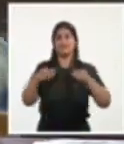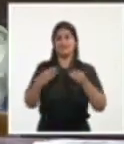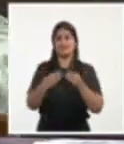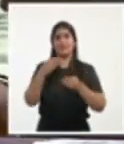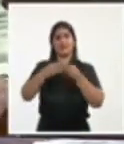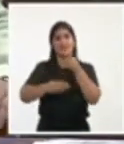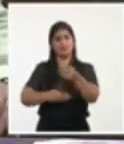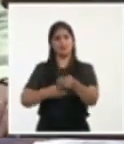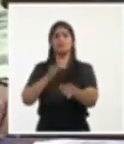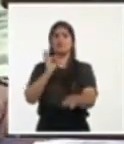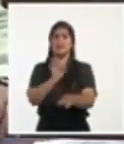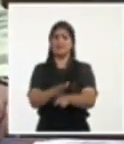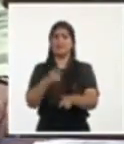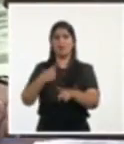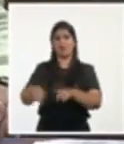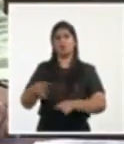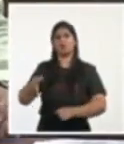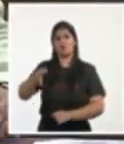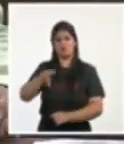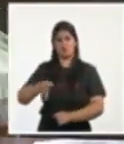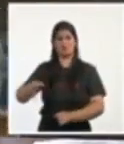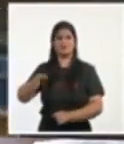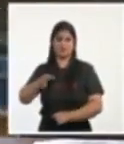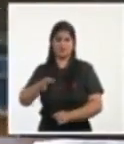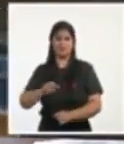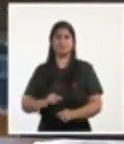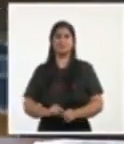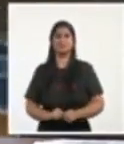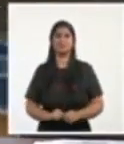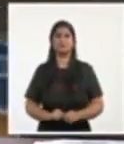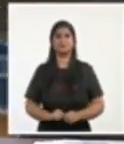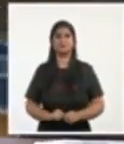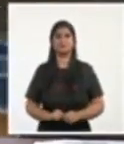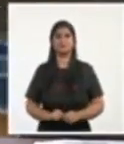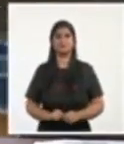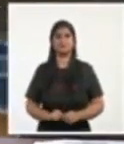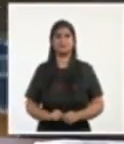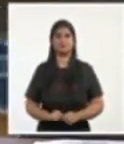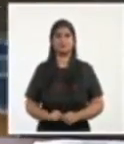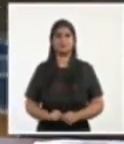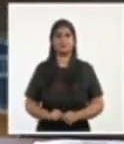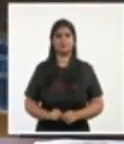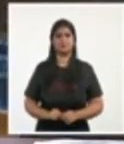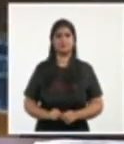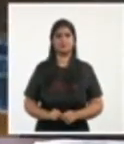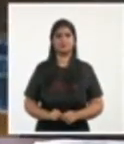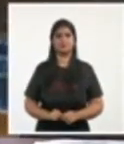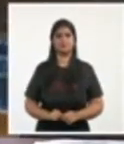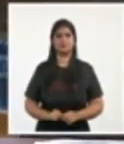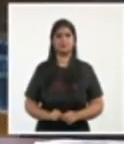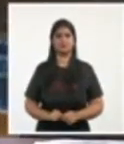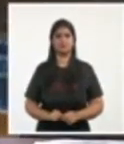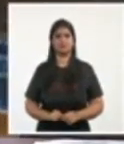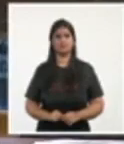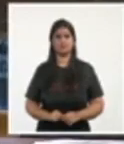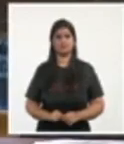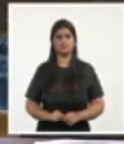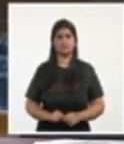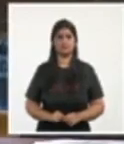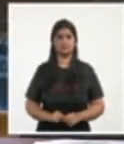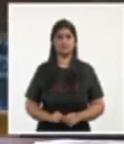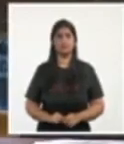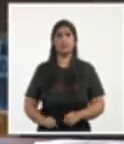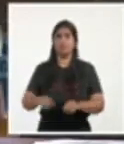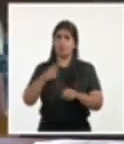y se le incorpora Los Aragos. Por otro lado, hemos estado buscando cómo los médicos de la familia que se encuentran